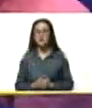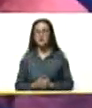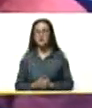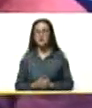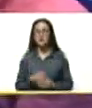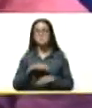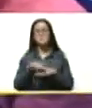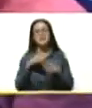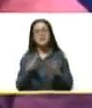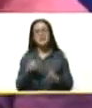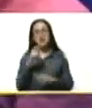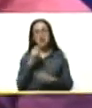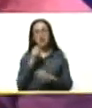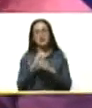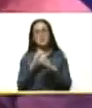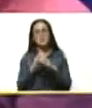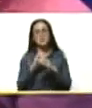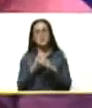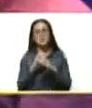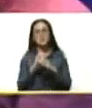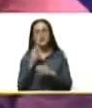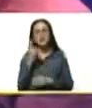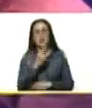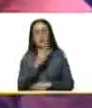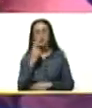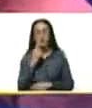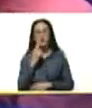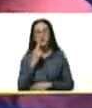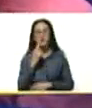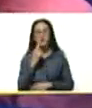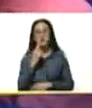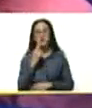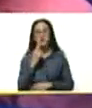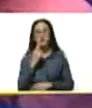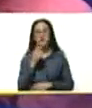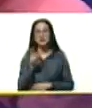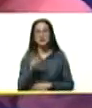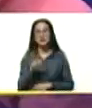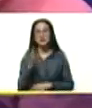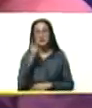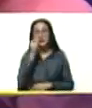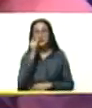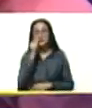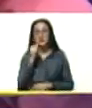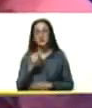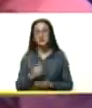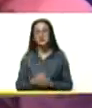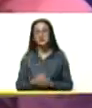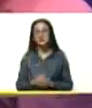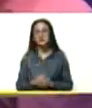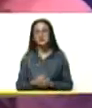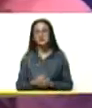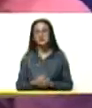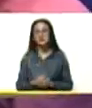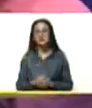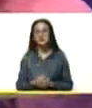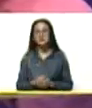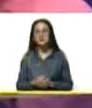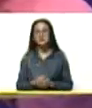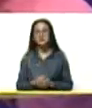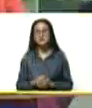de Transporte. Yo quiero comprometer tu palabra, general Velázquez Alvaray. Araguayán. Velázquez